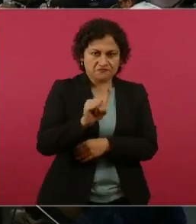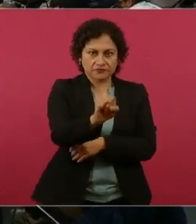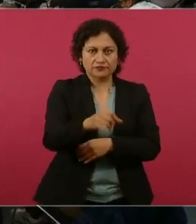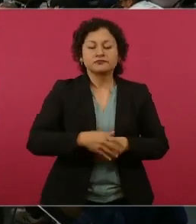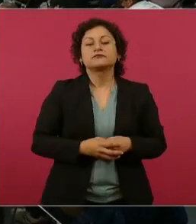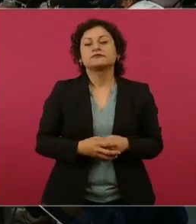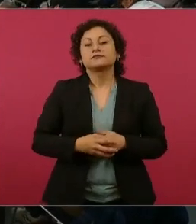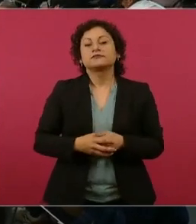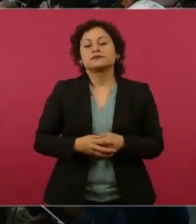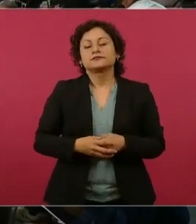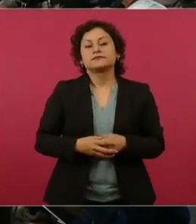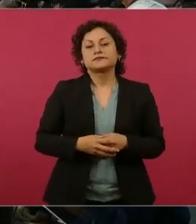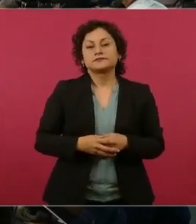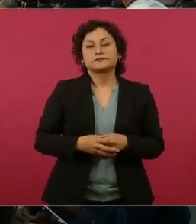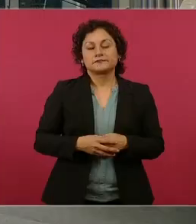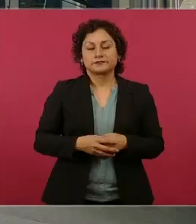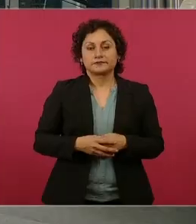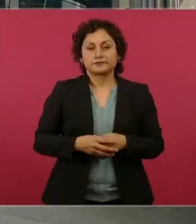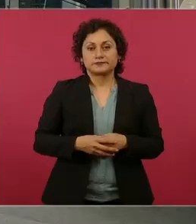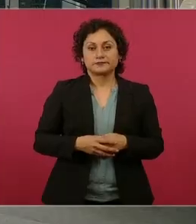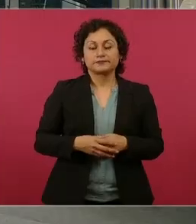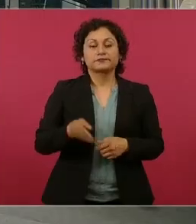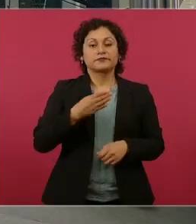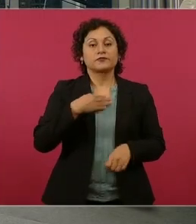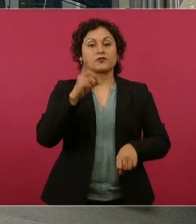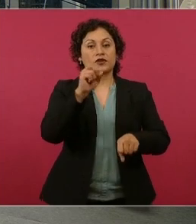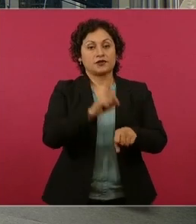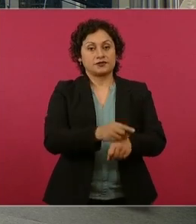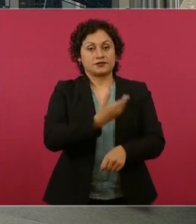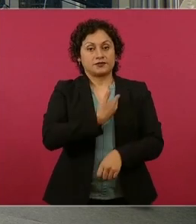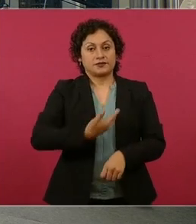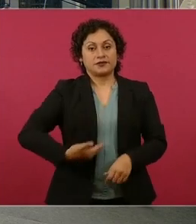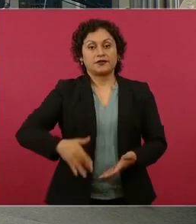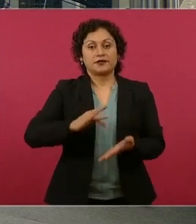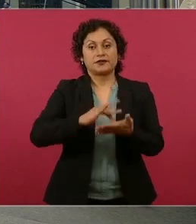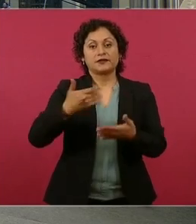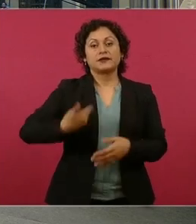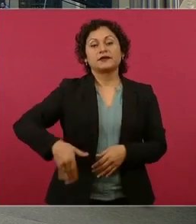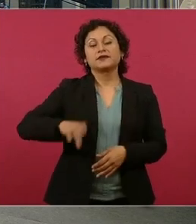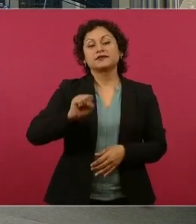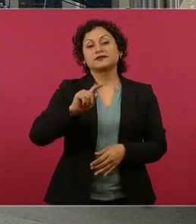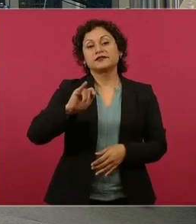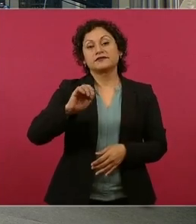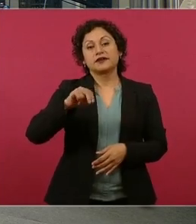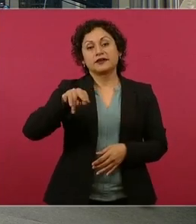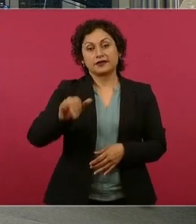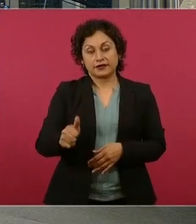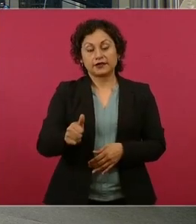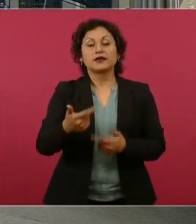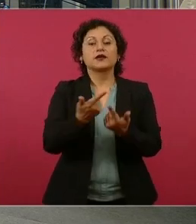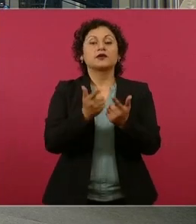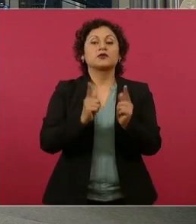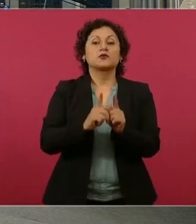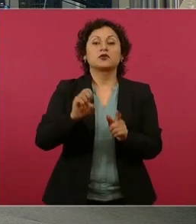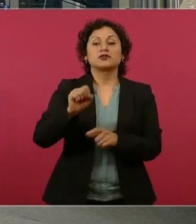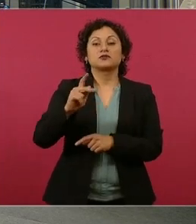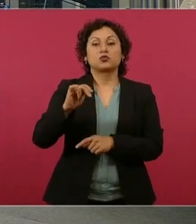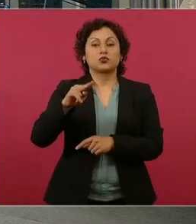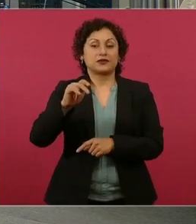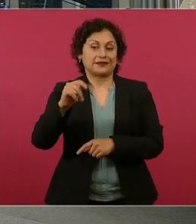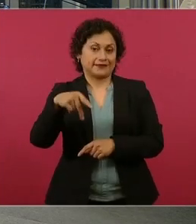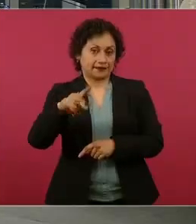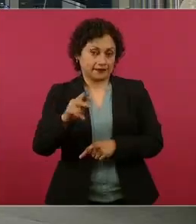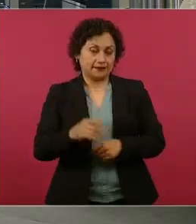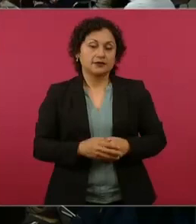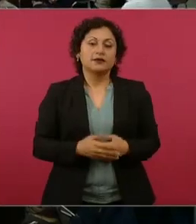Es que quedamos que vamos a… Buenos días, presidente. Muchas gracias. Stephanie Palacios, de la Agencia Internacional Sputnik. Retomando un